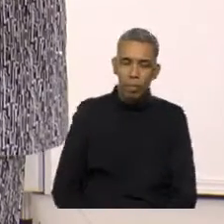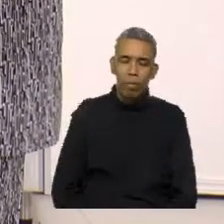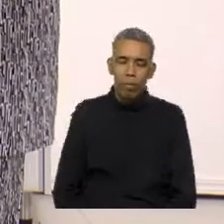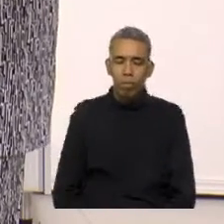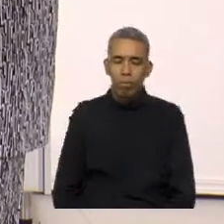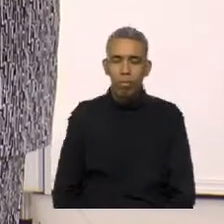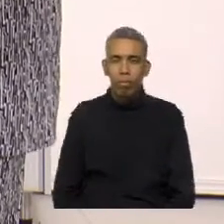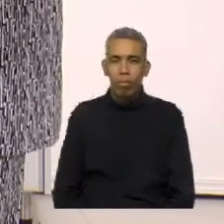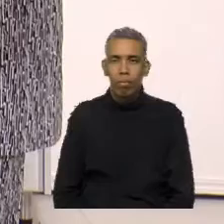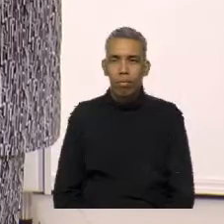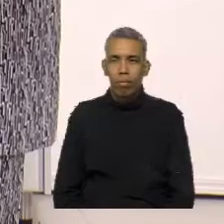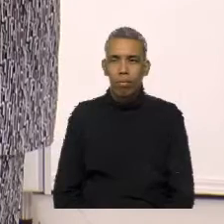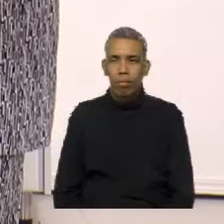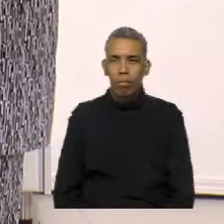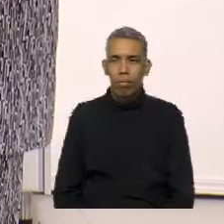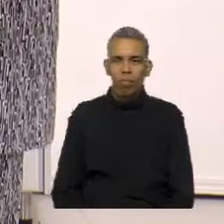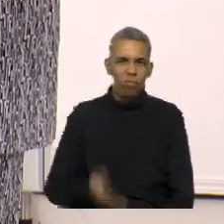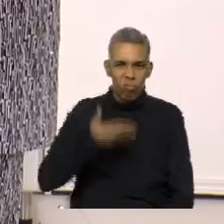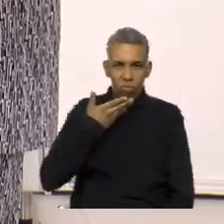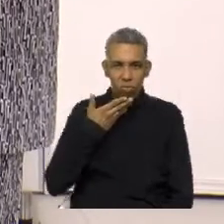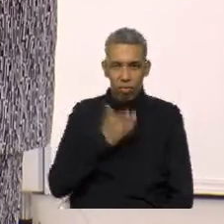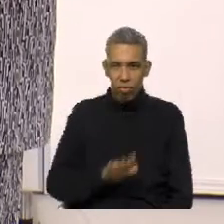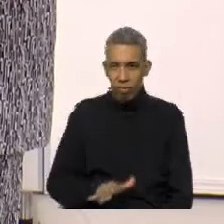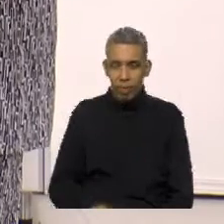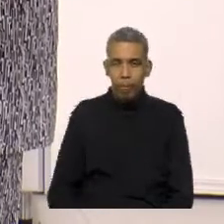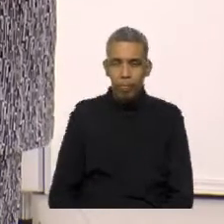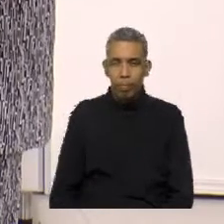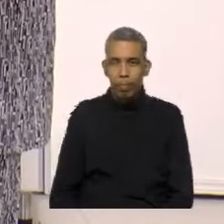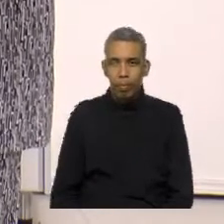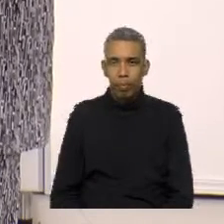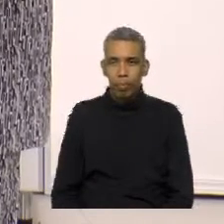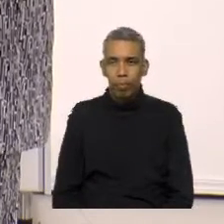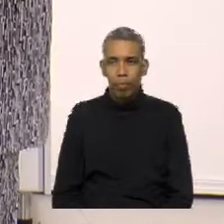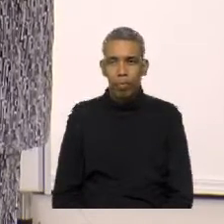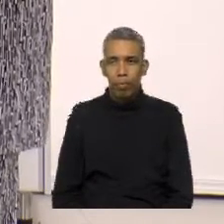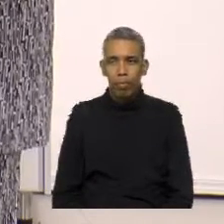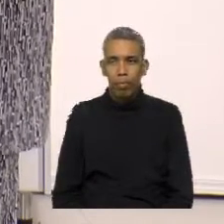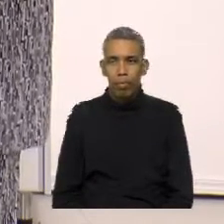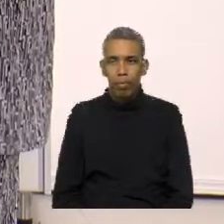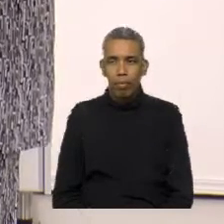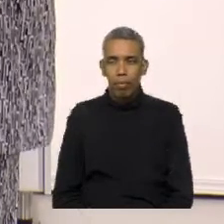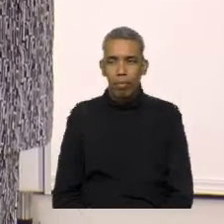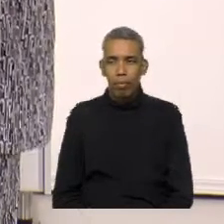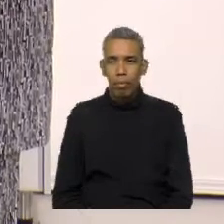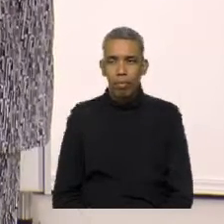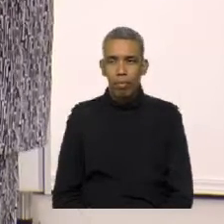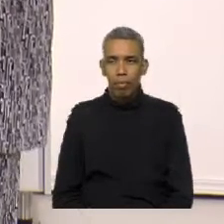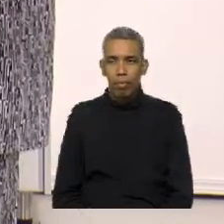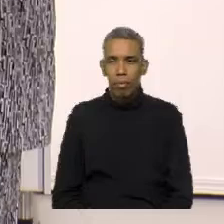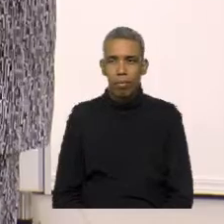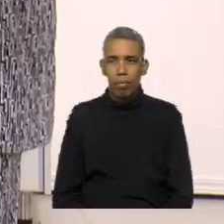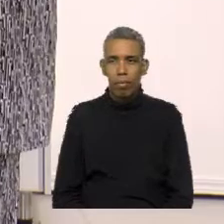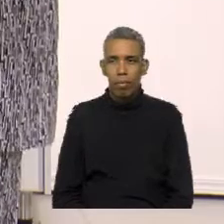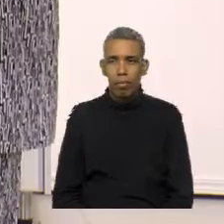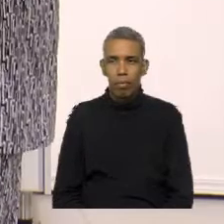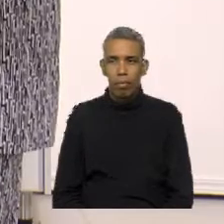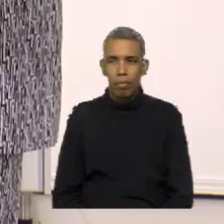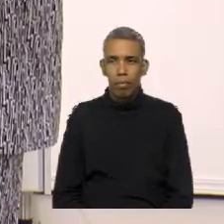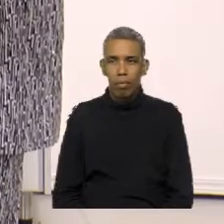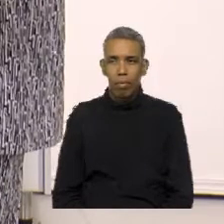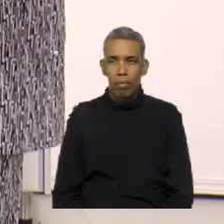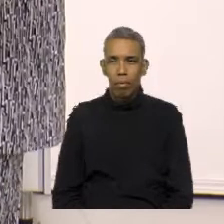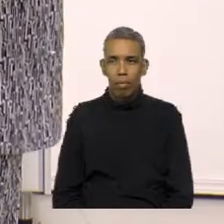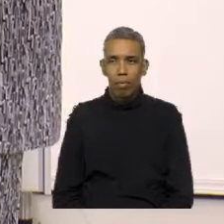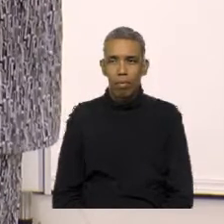Yo creo que con esta es suficiente, y vamos a cortar acá unas para decorar al final también. El pimentón es